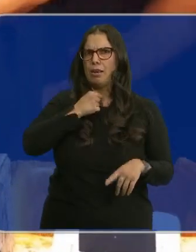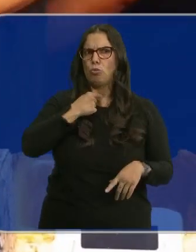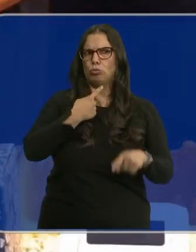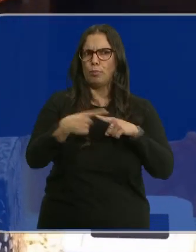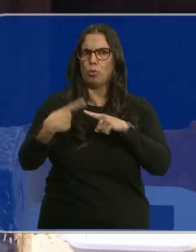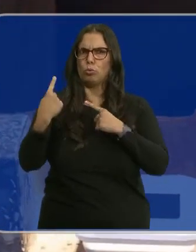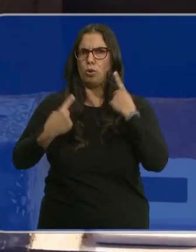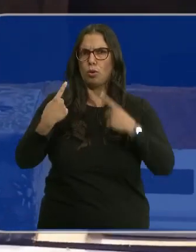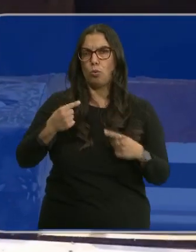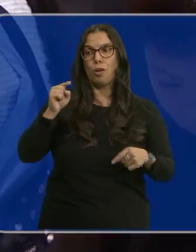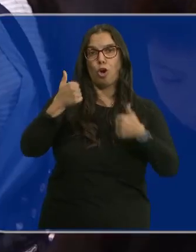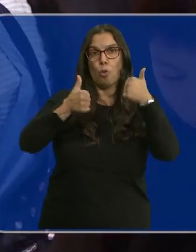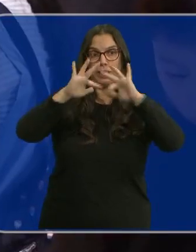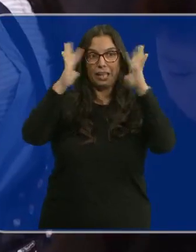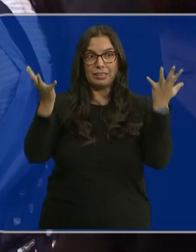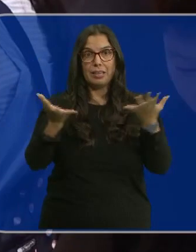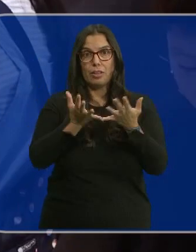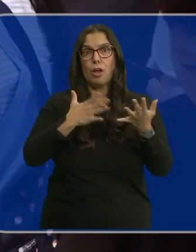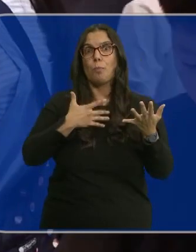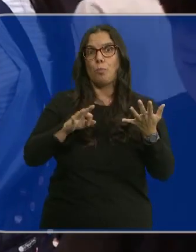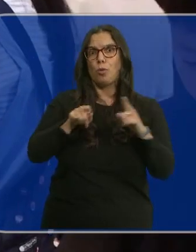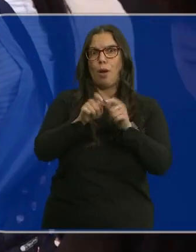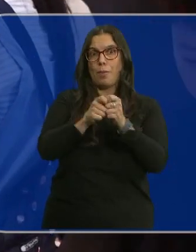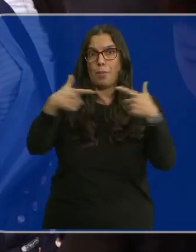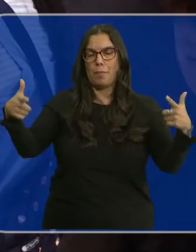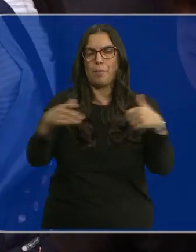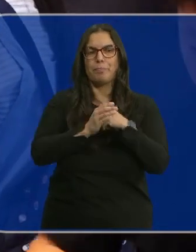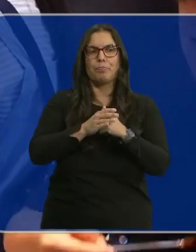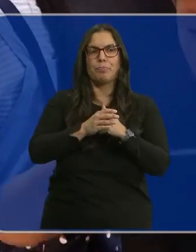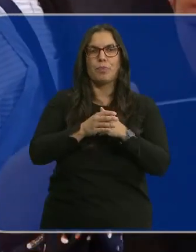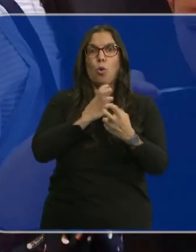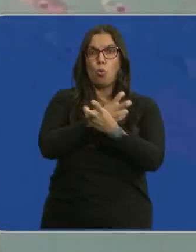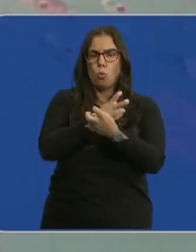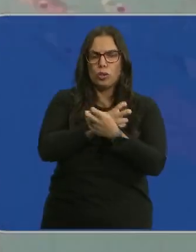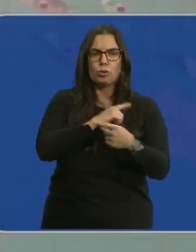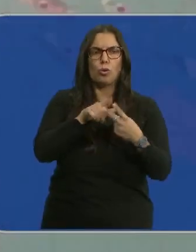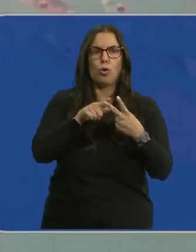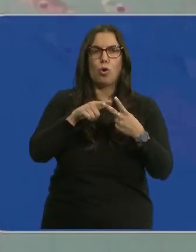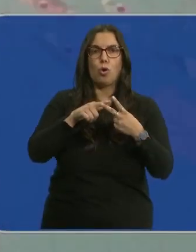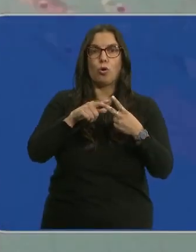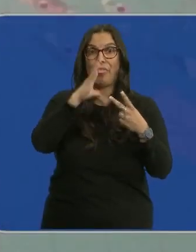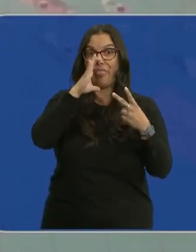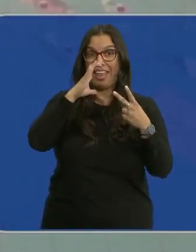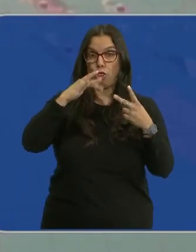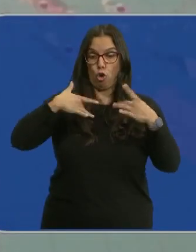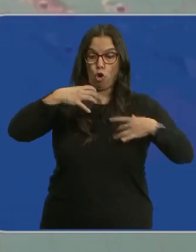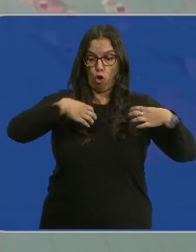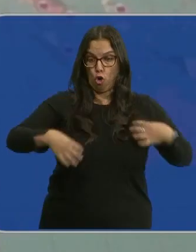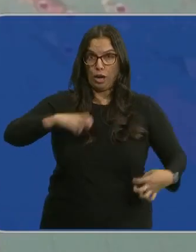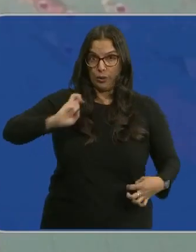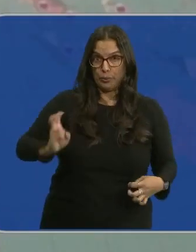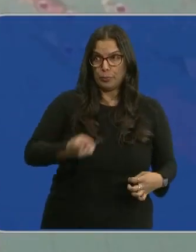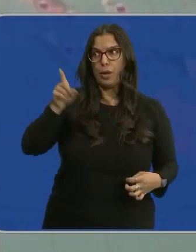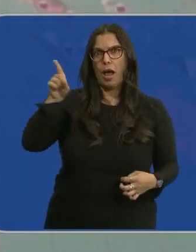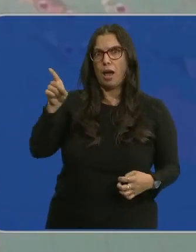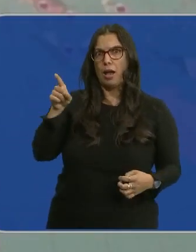china, donde la competencia internacional podría ganar terreno. El hueso o otros órganos del cerdo, que allí